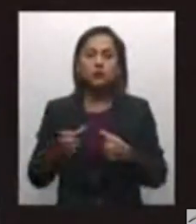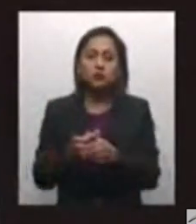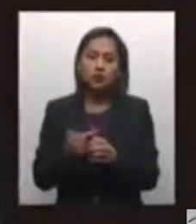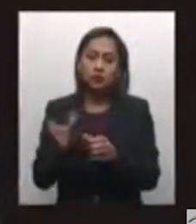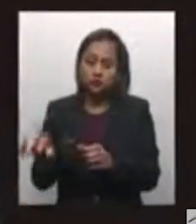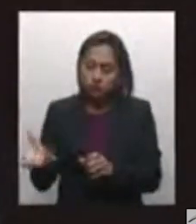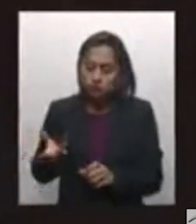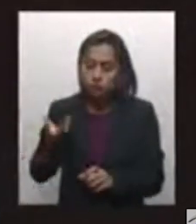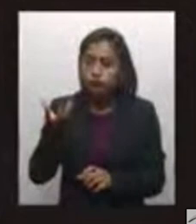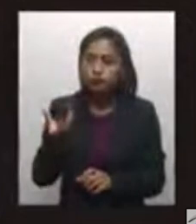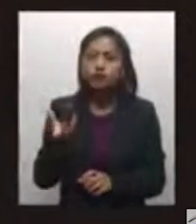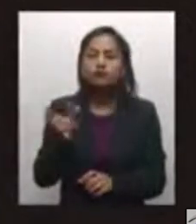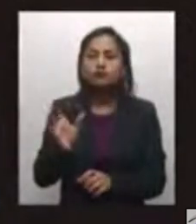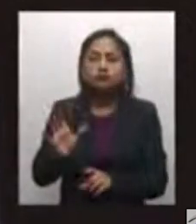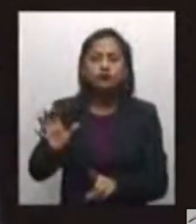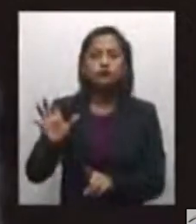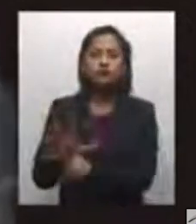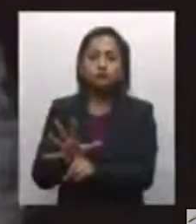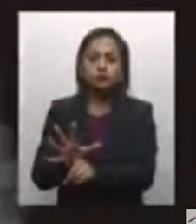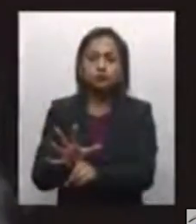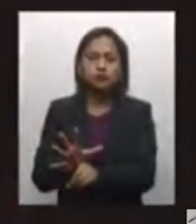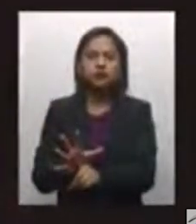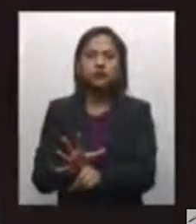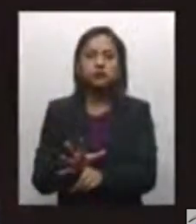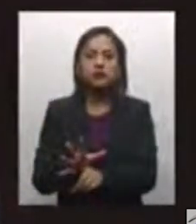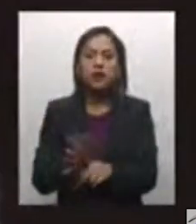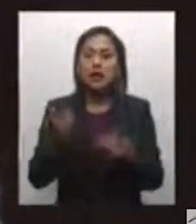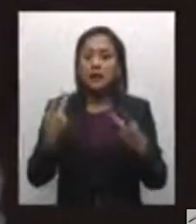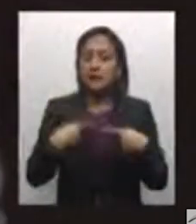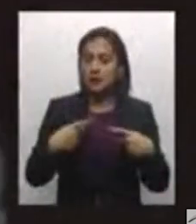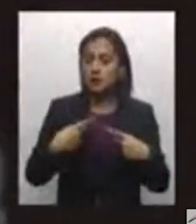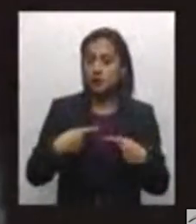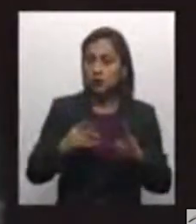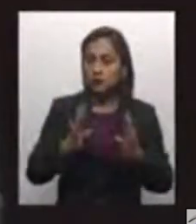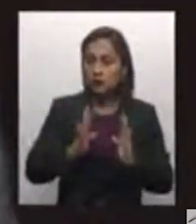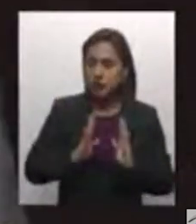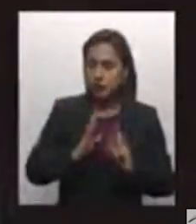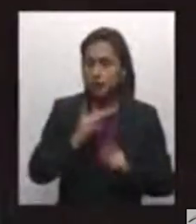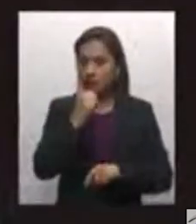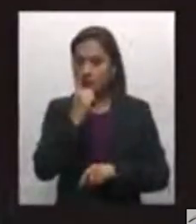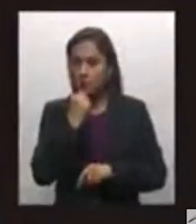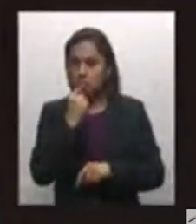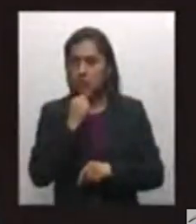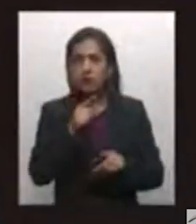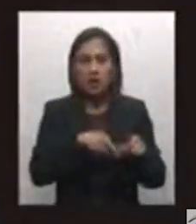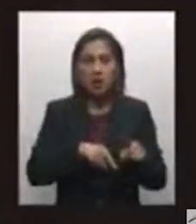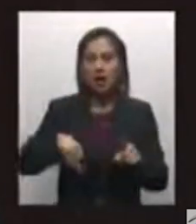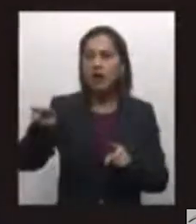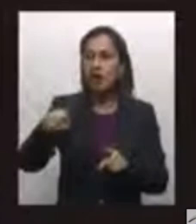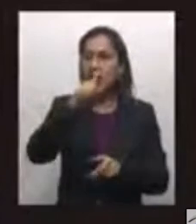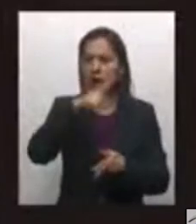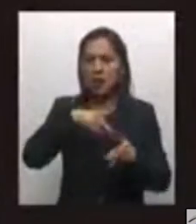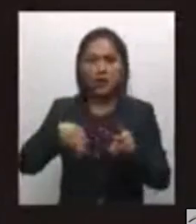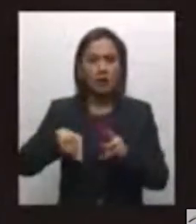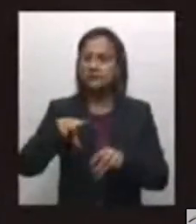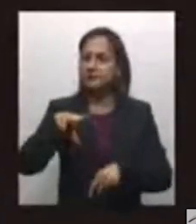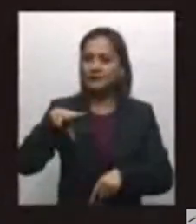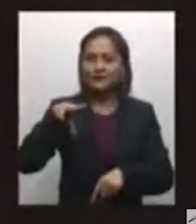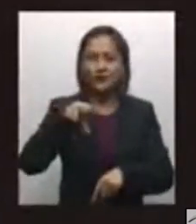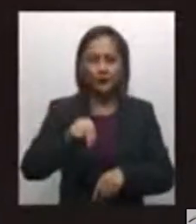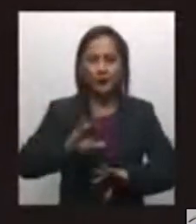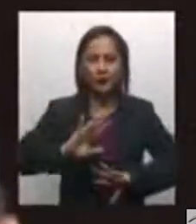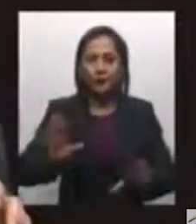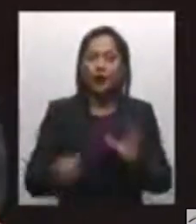cuerpos de seguridad de arriba abajo impulsamos la creación de la guardia nacional